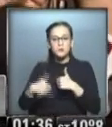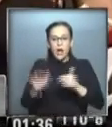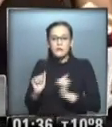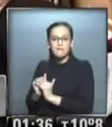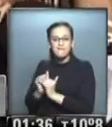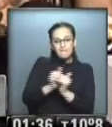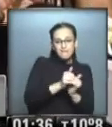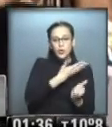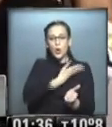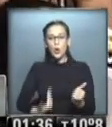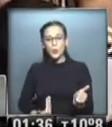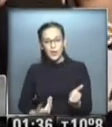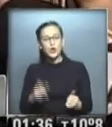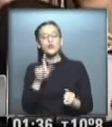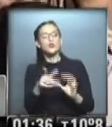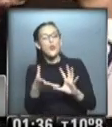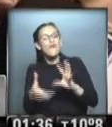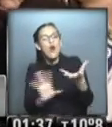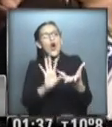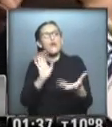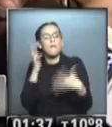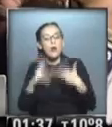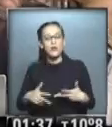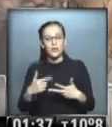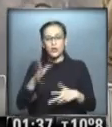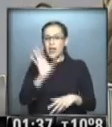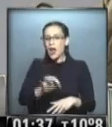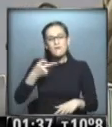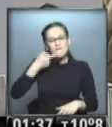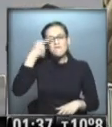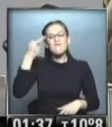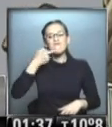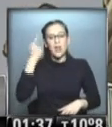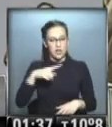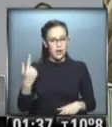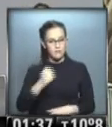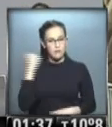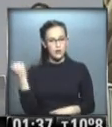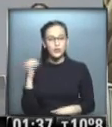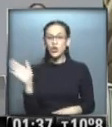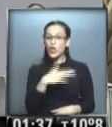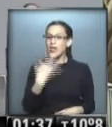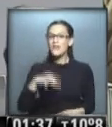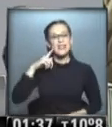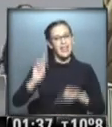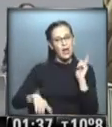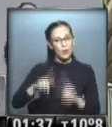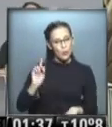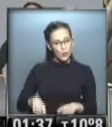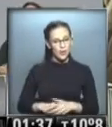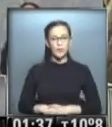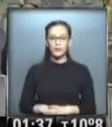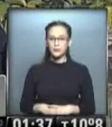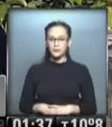esta iniciativa. Es un tema trascendente y de interés nacional. Por eso tenemos que estar todos de acuerdo. Creo que se está dando